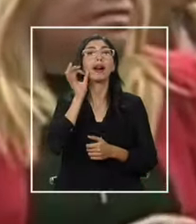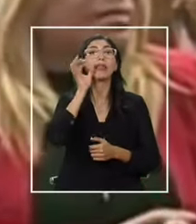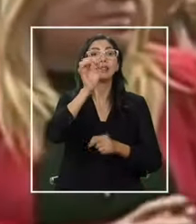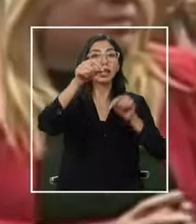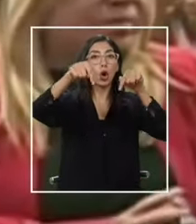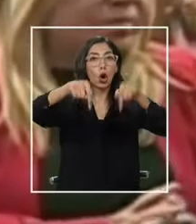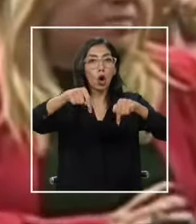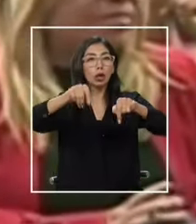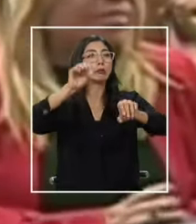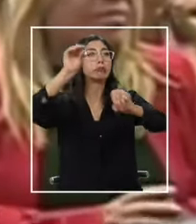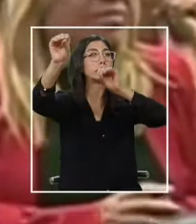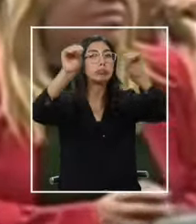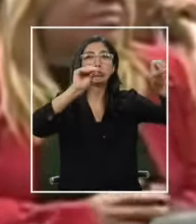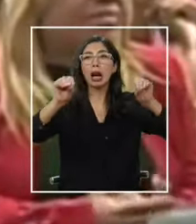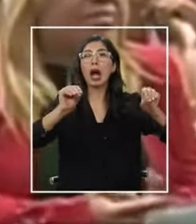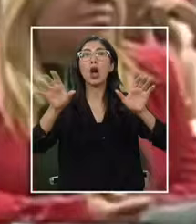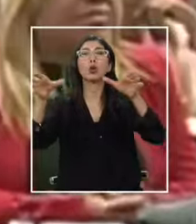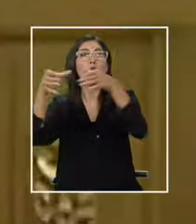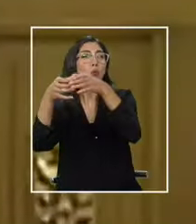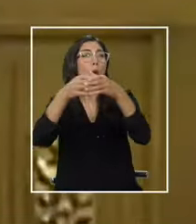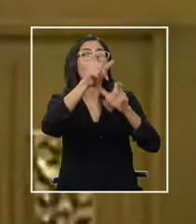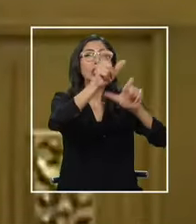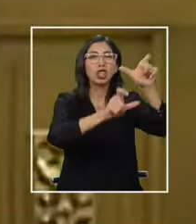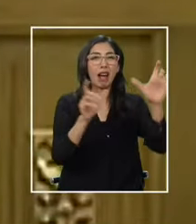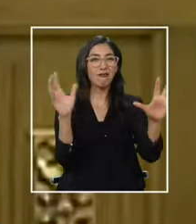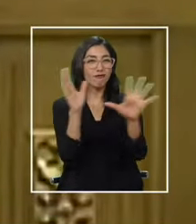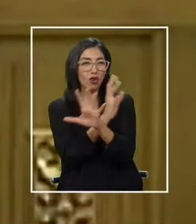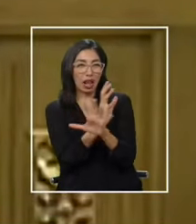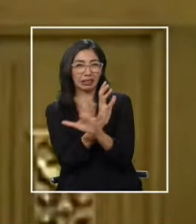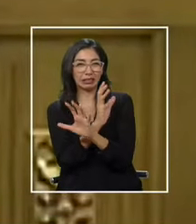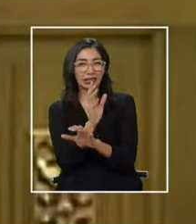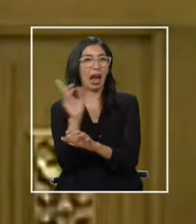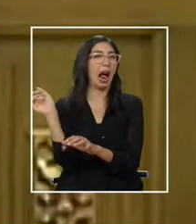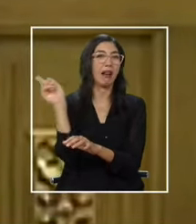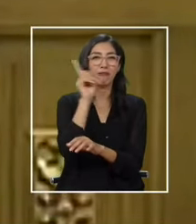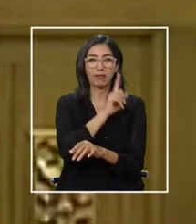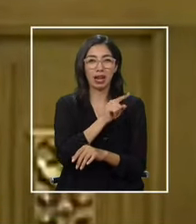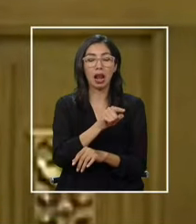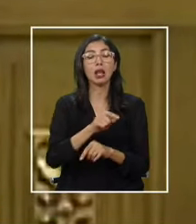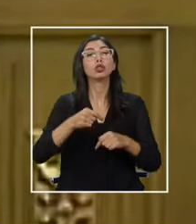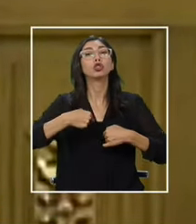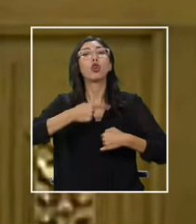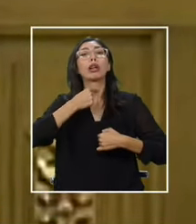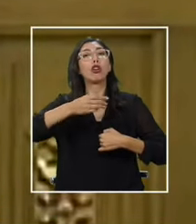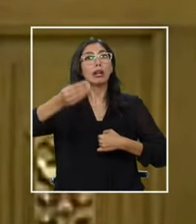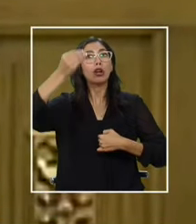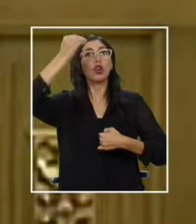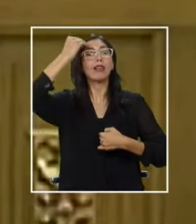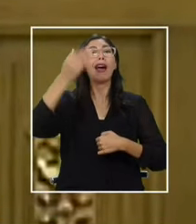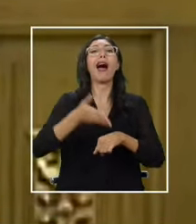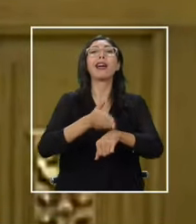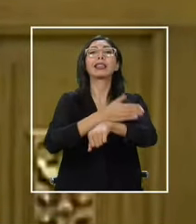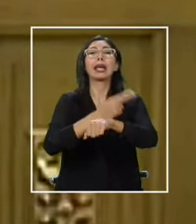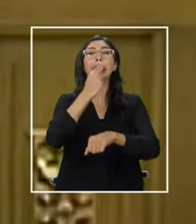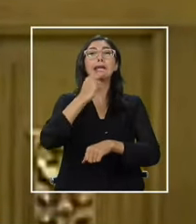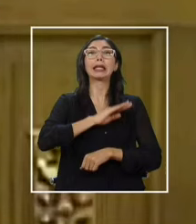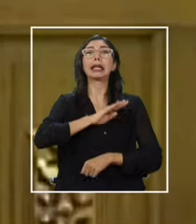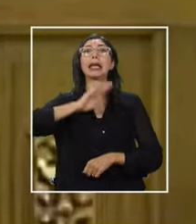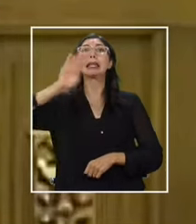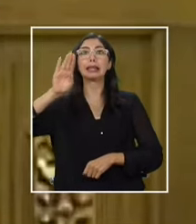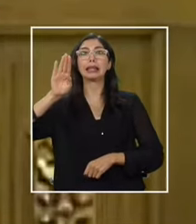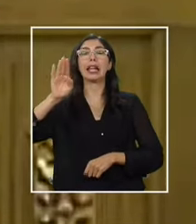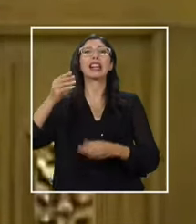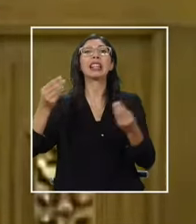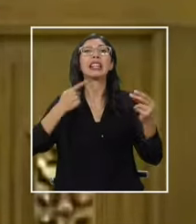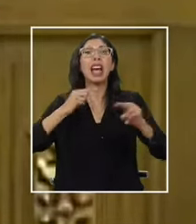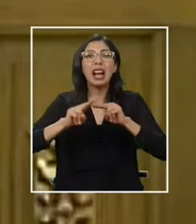convocado al sector extremista al final. Yo quiero recordar que Hitler llamó a la batalla final y exterminó